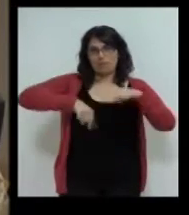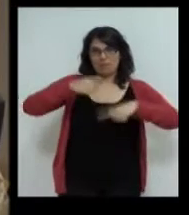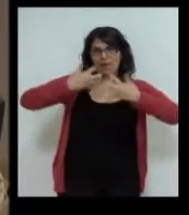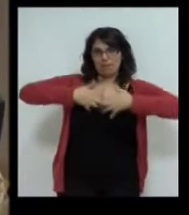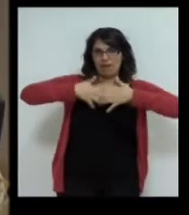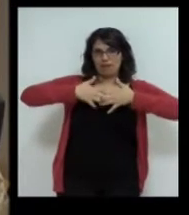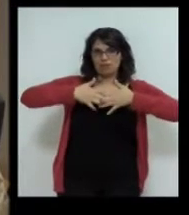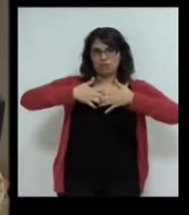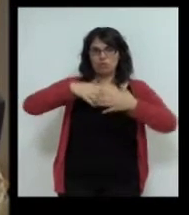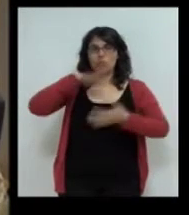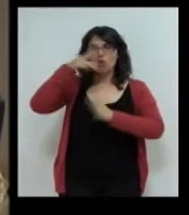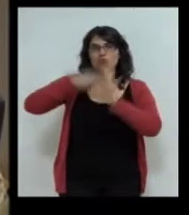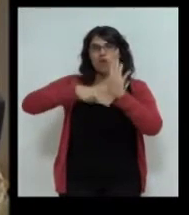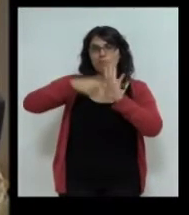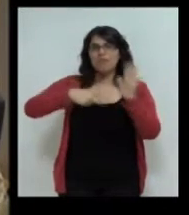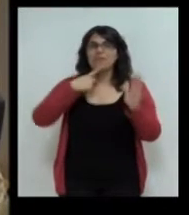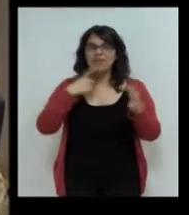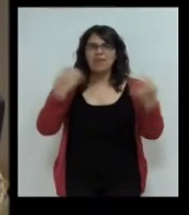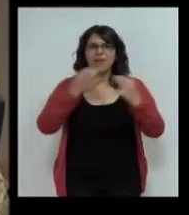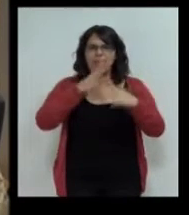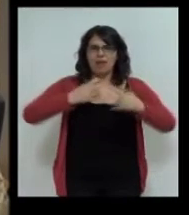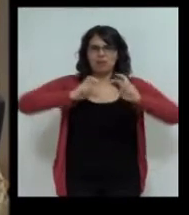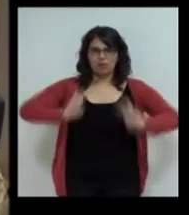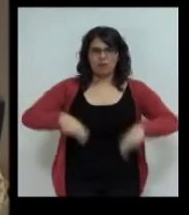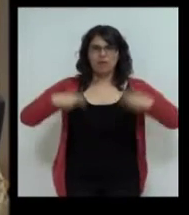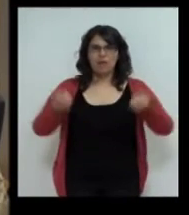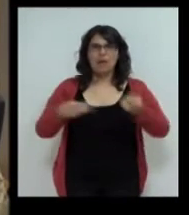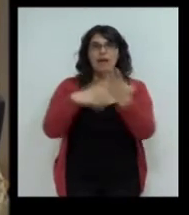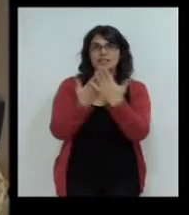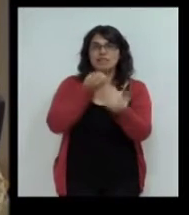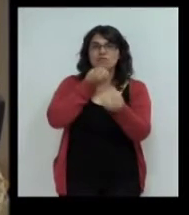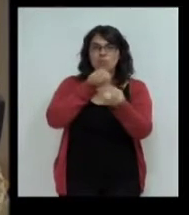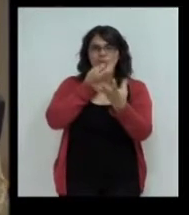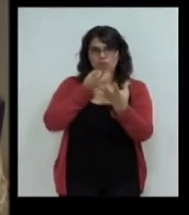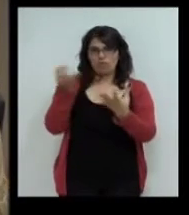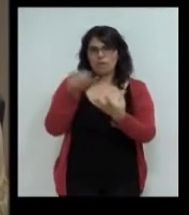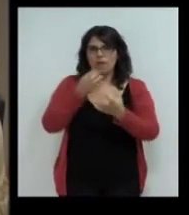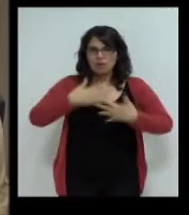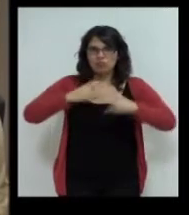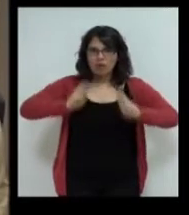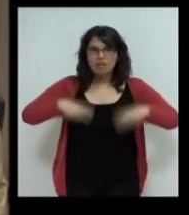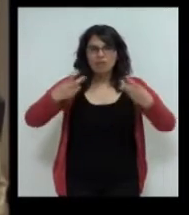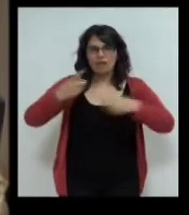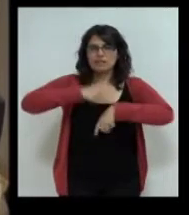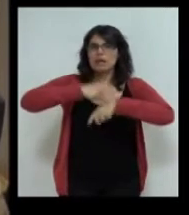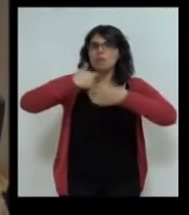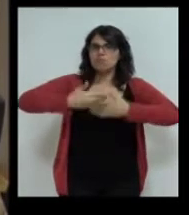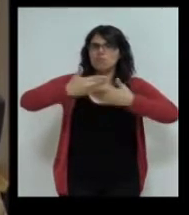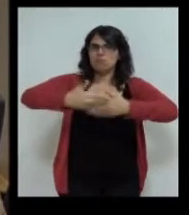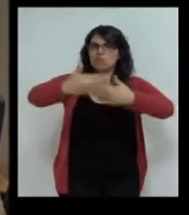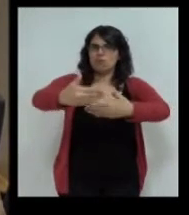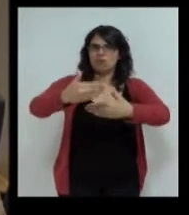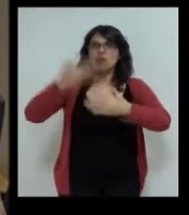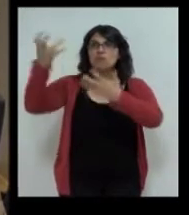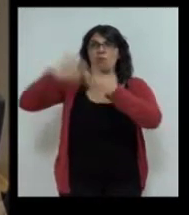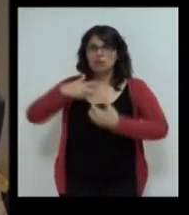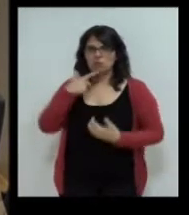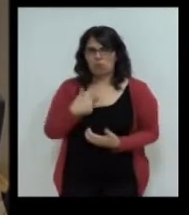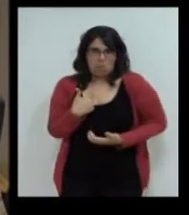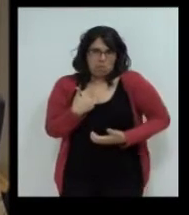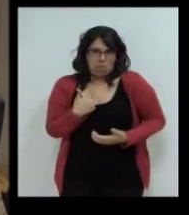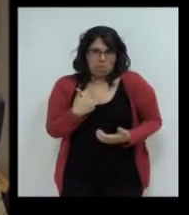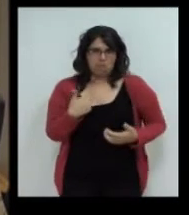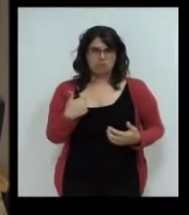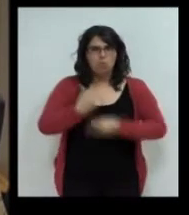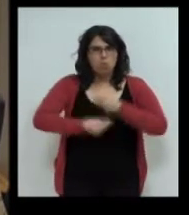porque la norma dice que hay que actualizar, hay que recoger tal información y actualizarla cada cierto tiempo, y el fabricante dice, pues yo no la actualizo, porque me es más